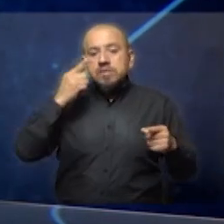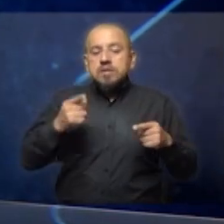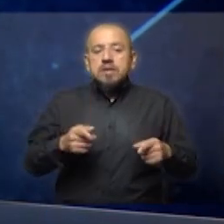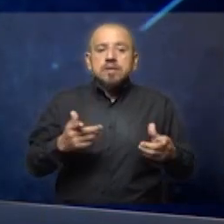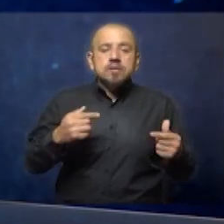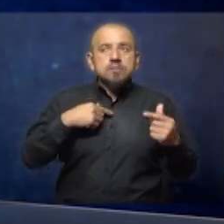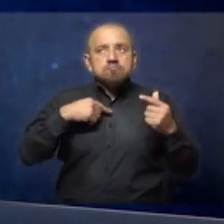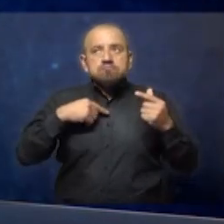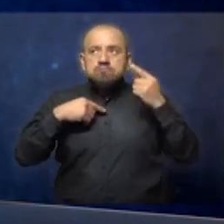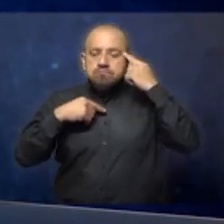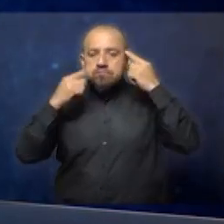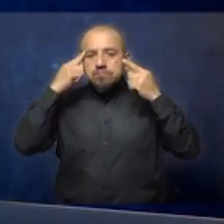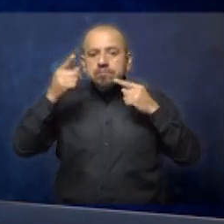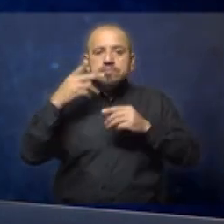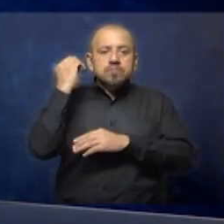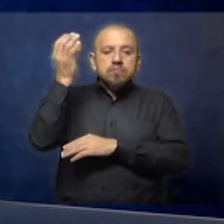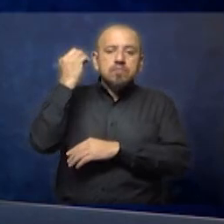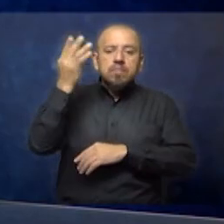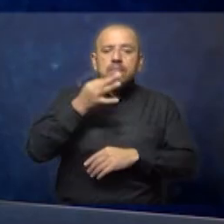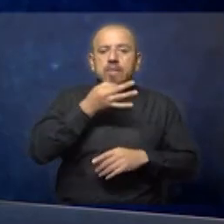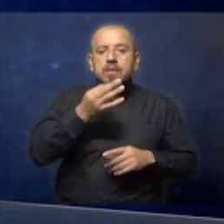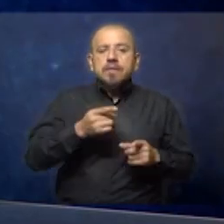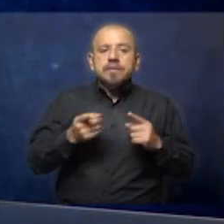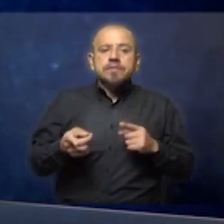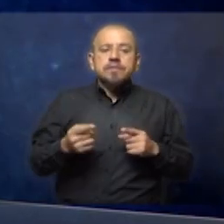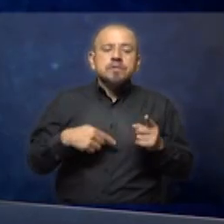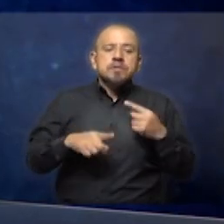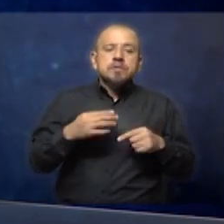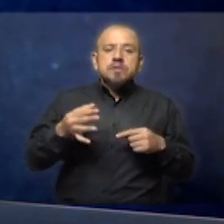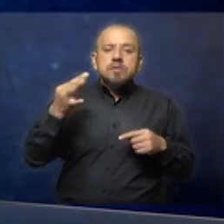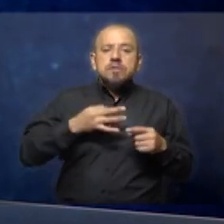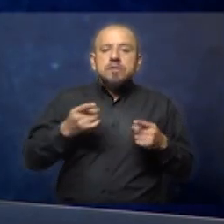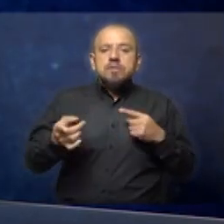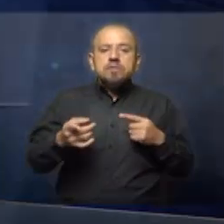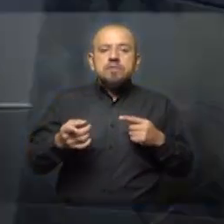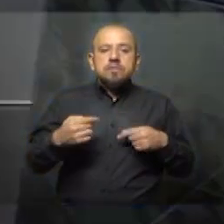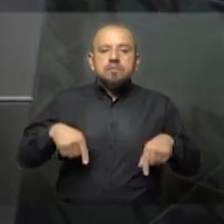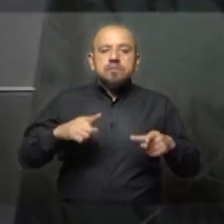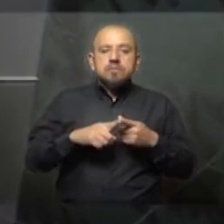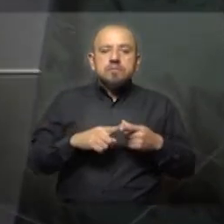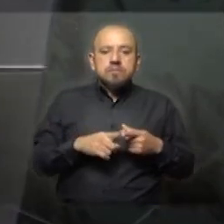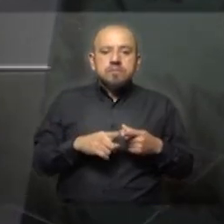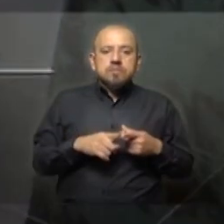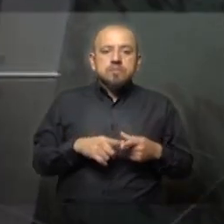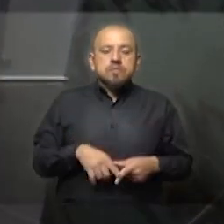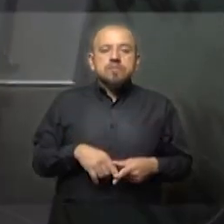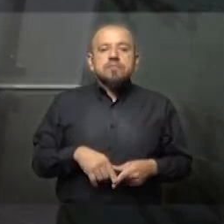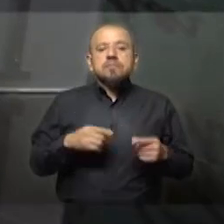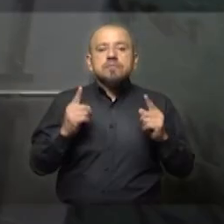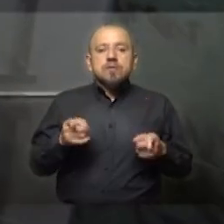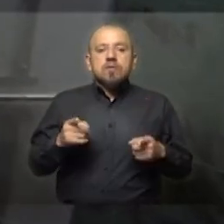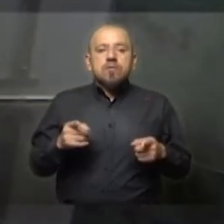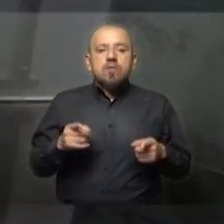ponernos a escuchar a alguien en una conferencia que desde ese lugar nos esté dando lecciones o categorizando luego también